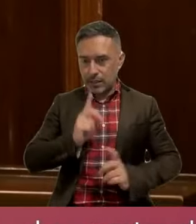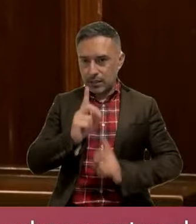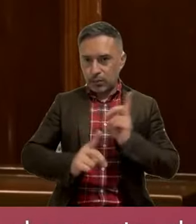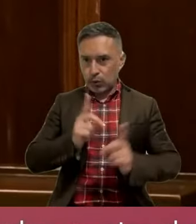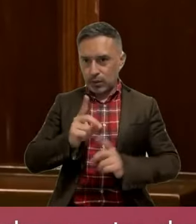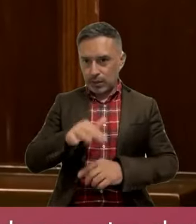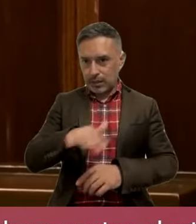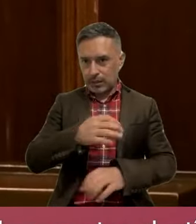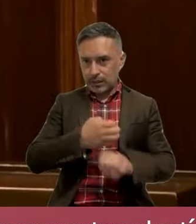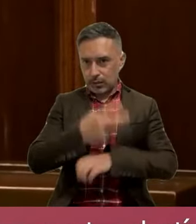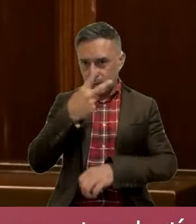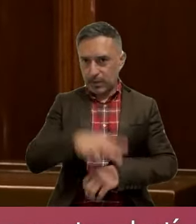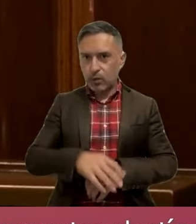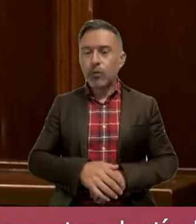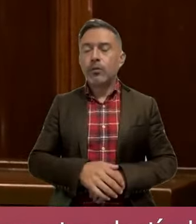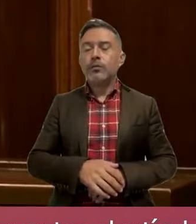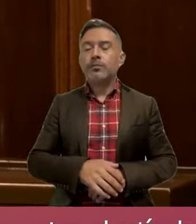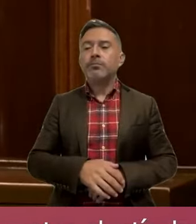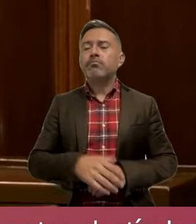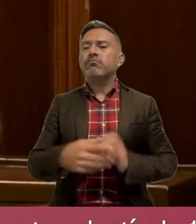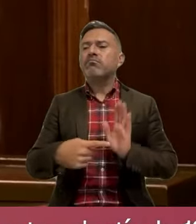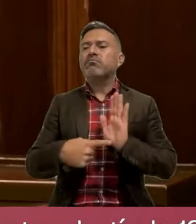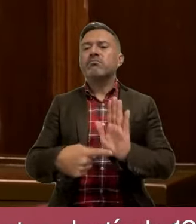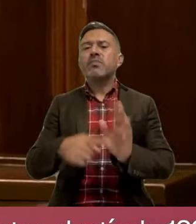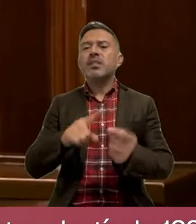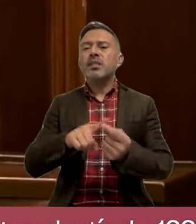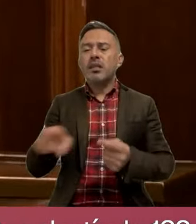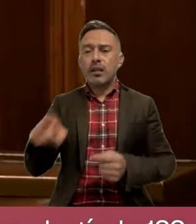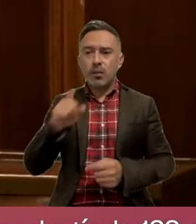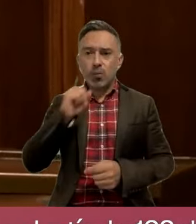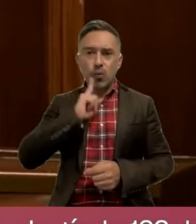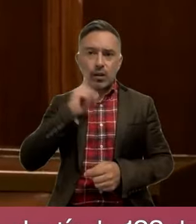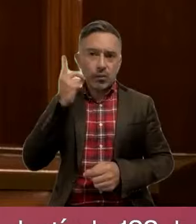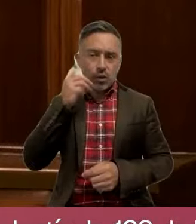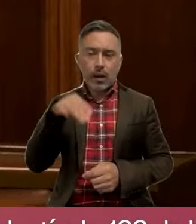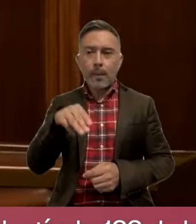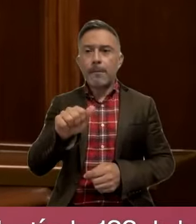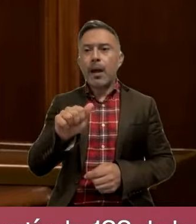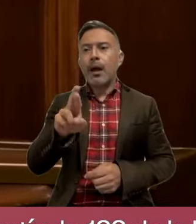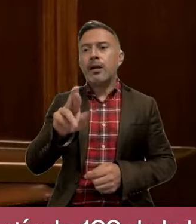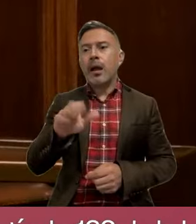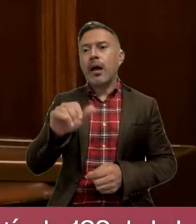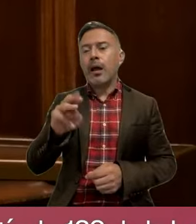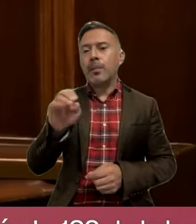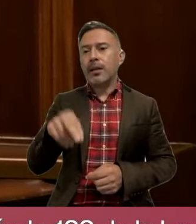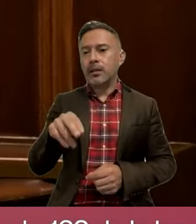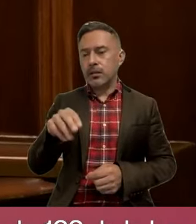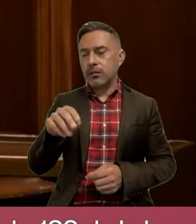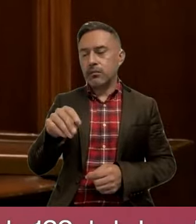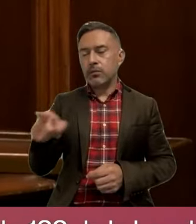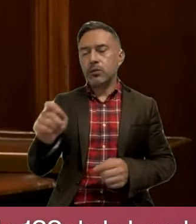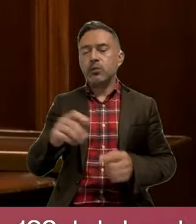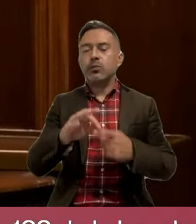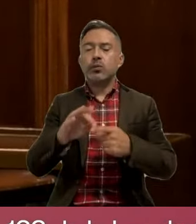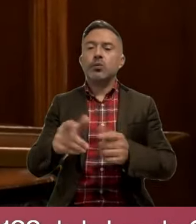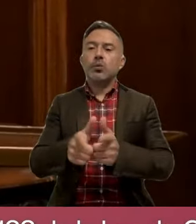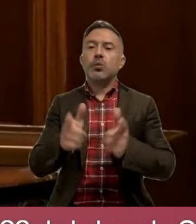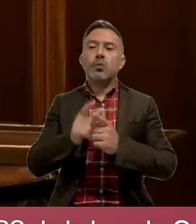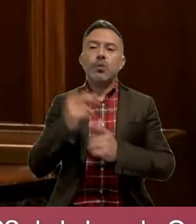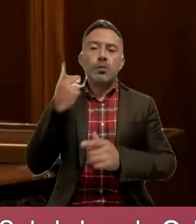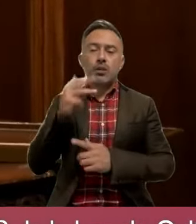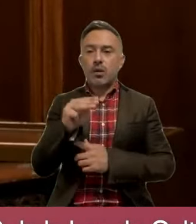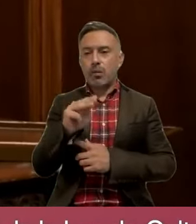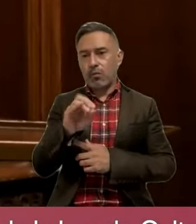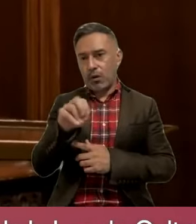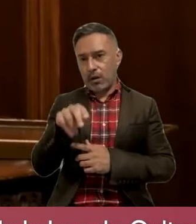México. Presentada por la diputada de la Voz, María del Carmen de la Rosa Mendoza, en nombre del Grupo Parlamentario de